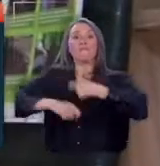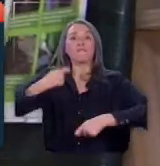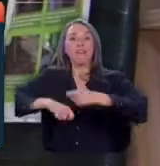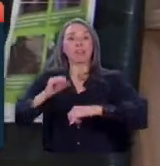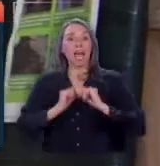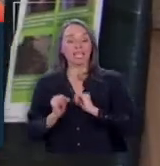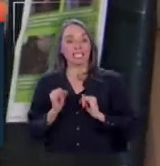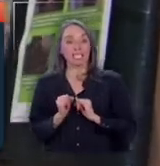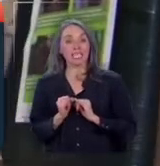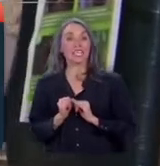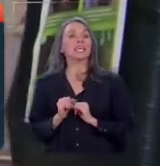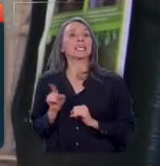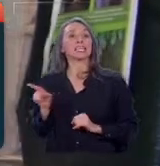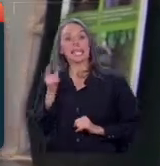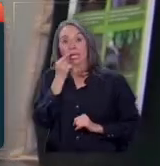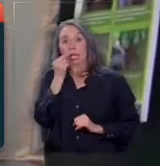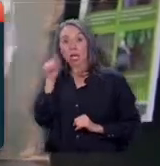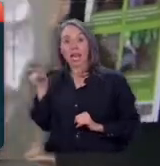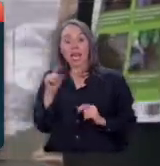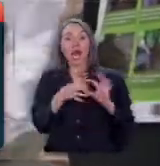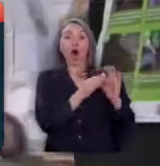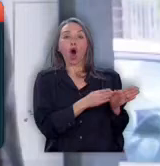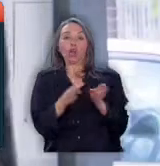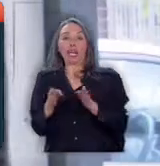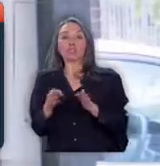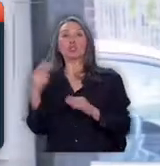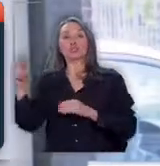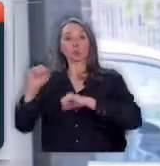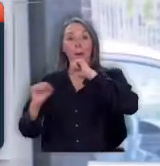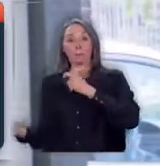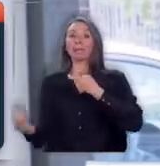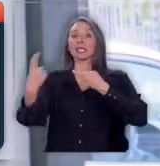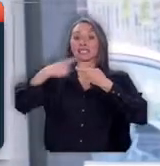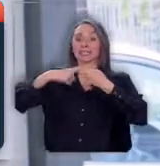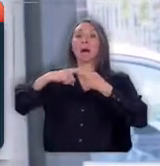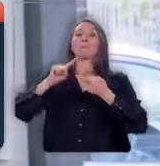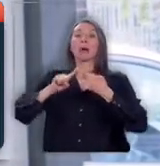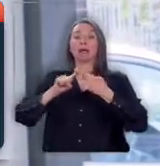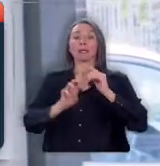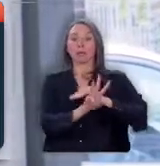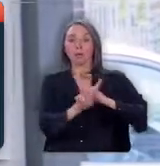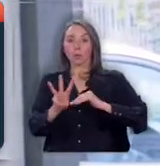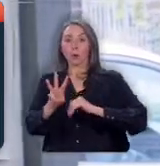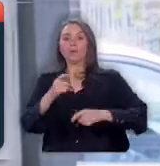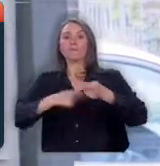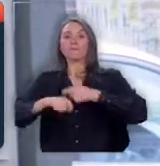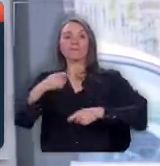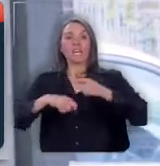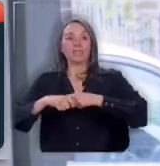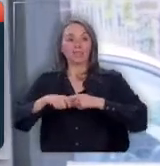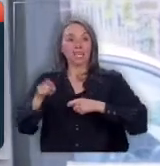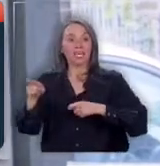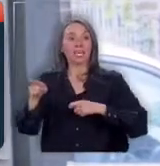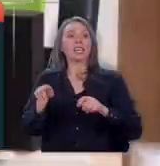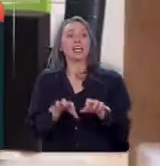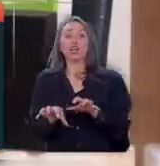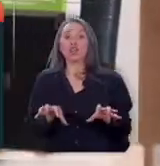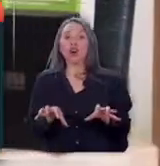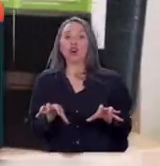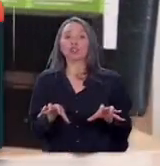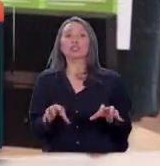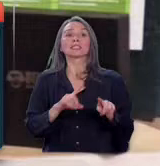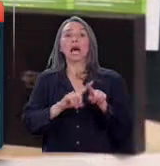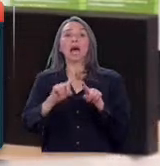Felipe es uno de los organizadores y su empresa también participa del evento denda es un marketplace aquí venden los productos de